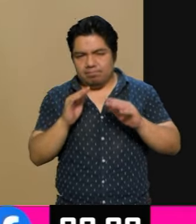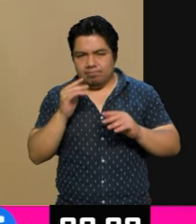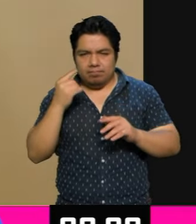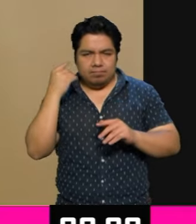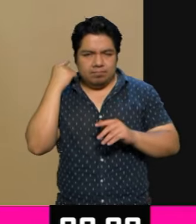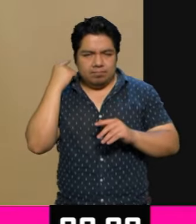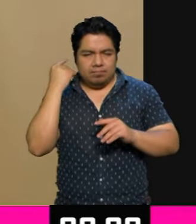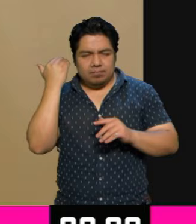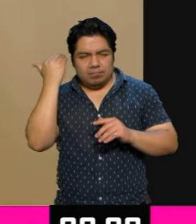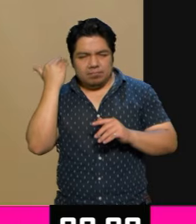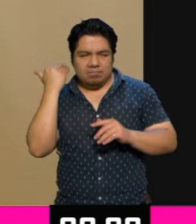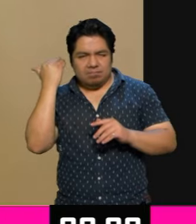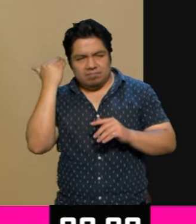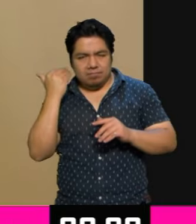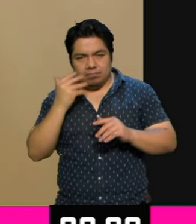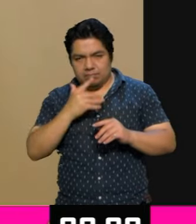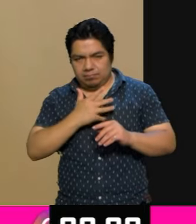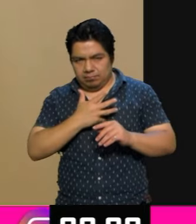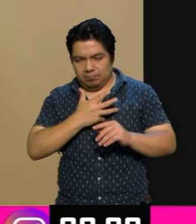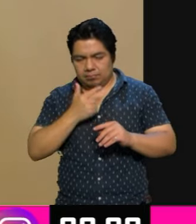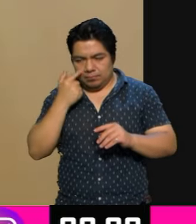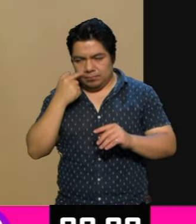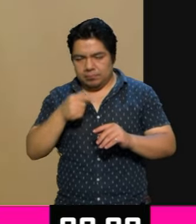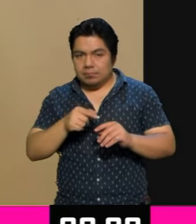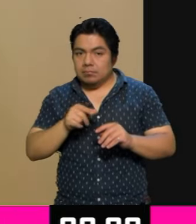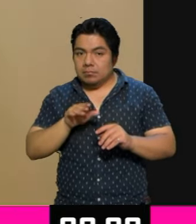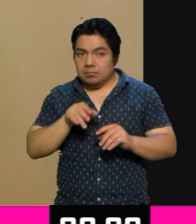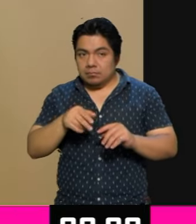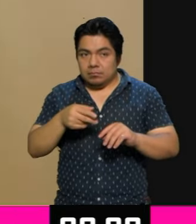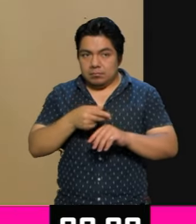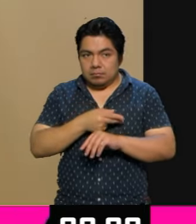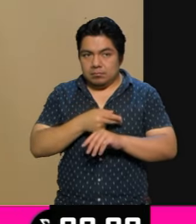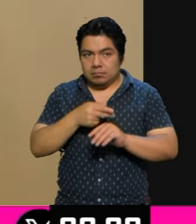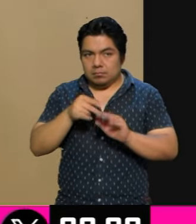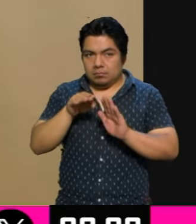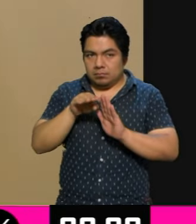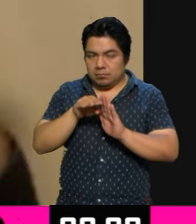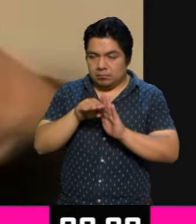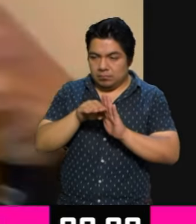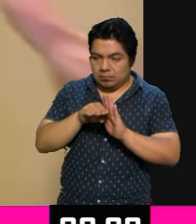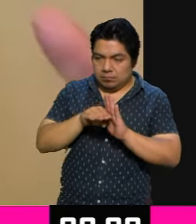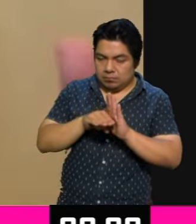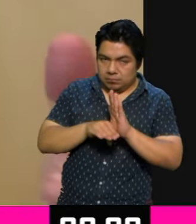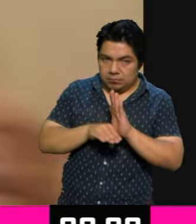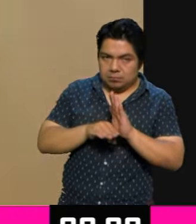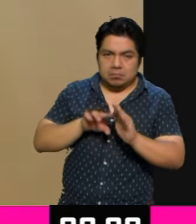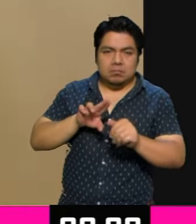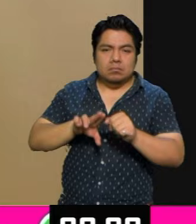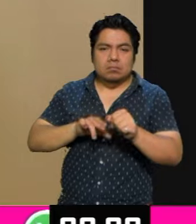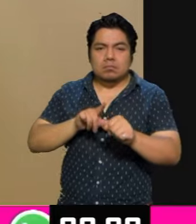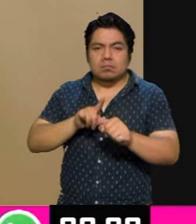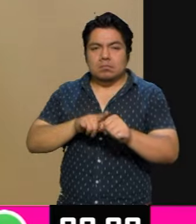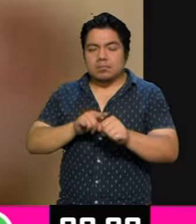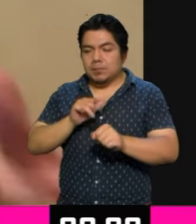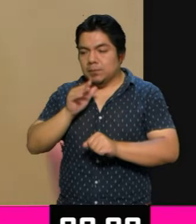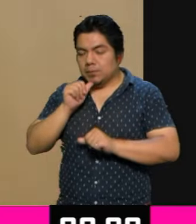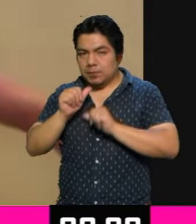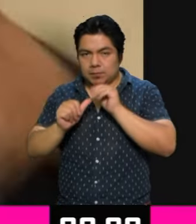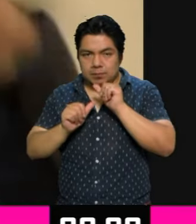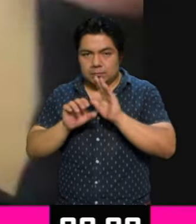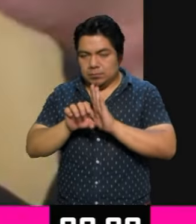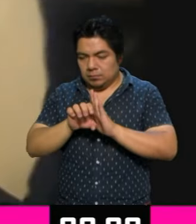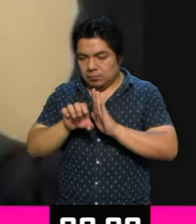oído, y resulta que esas deficiencias en condiciones normales no hubieran permitido que un